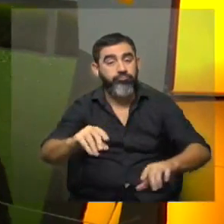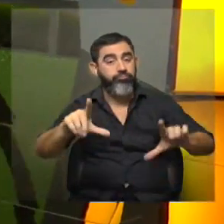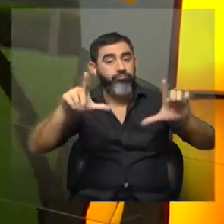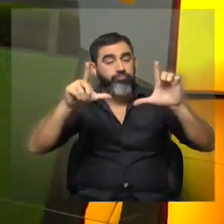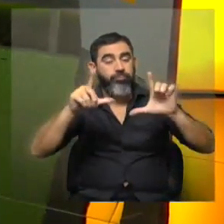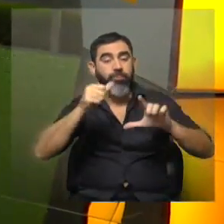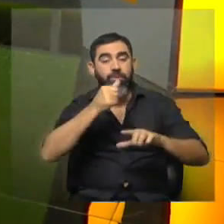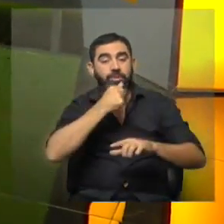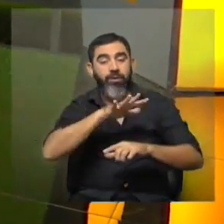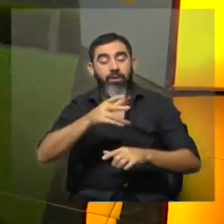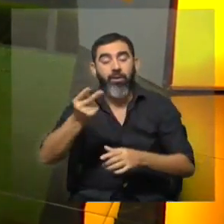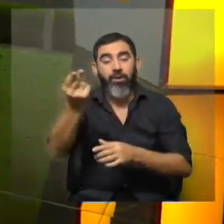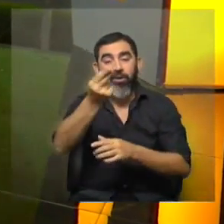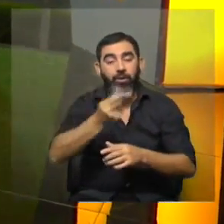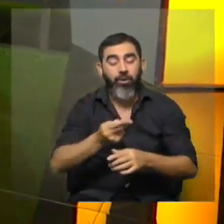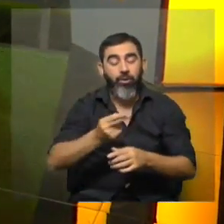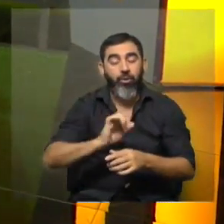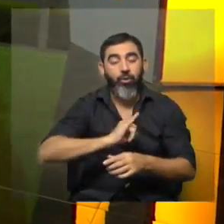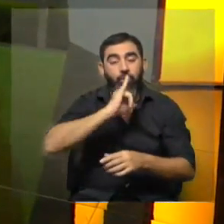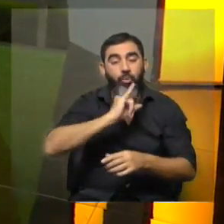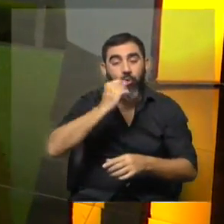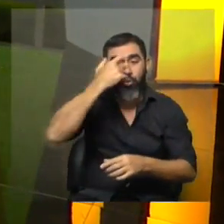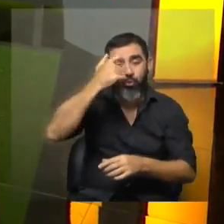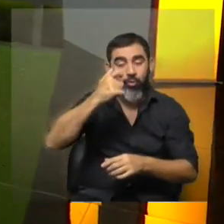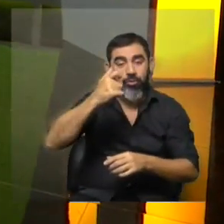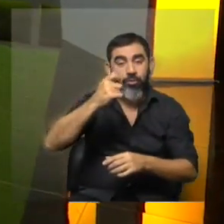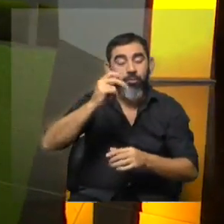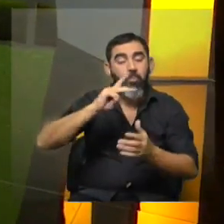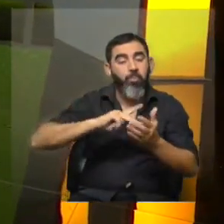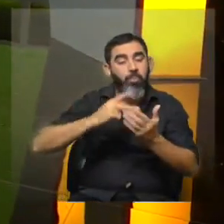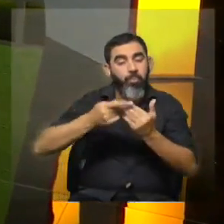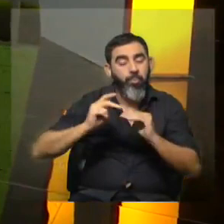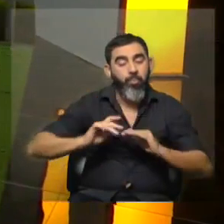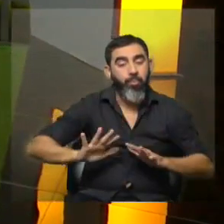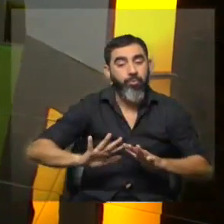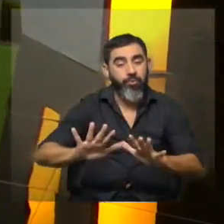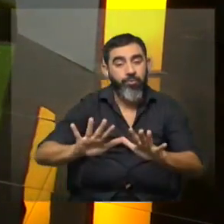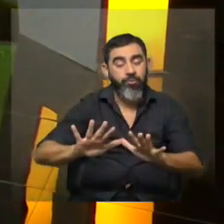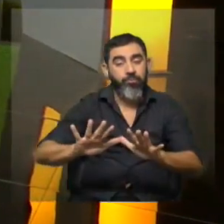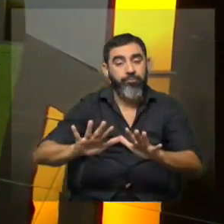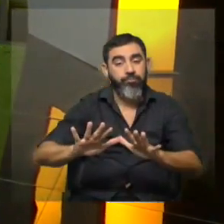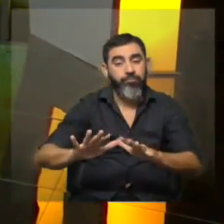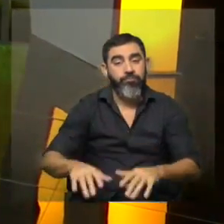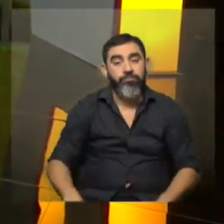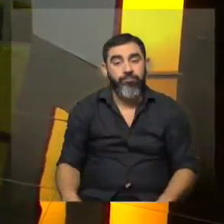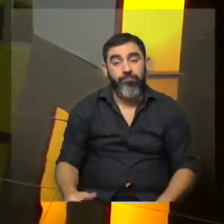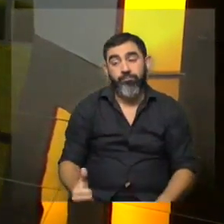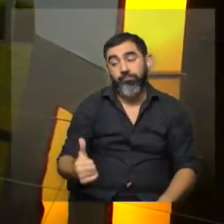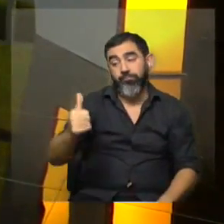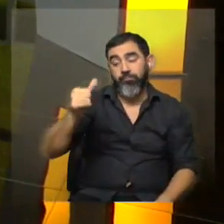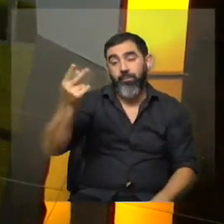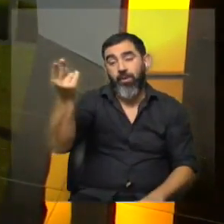una historieta de divulgación científica. Está en proyecto de elaboración y bueno, como adelanto, ustedes ven a mis